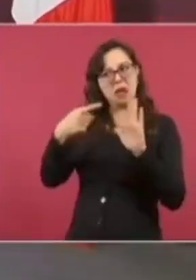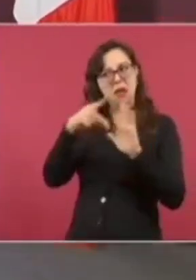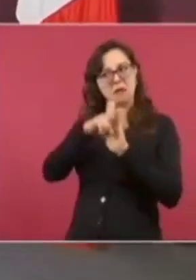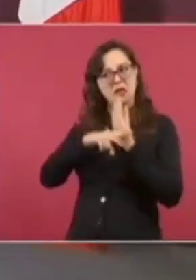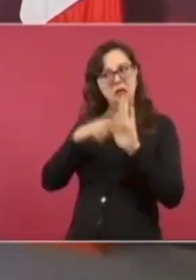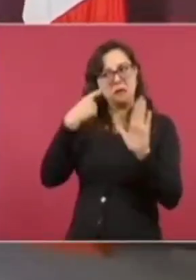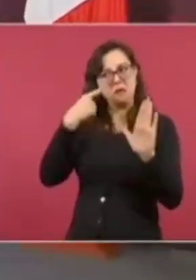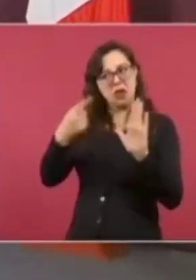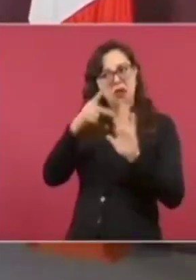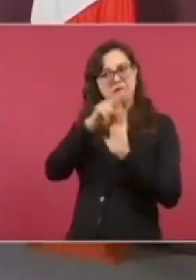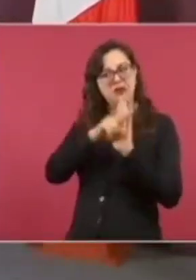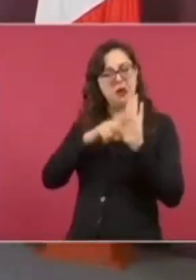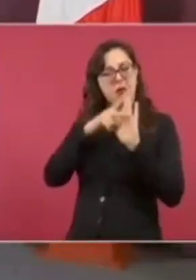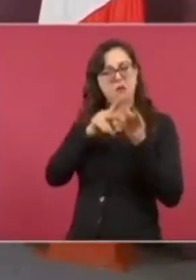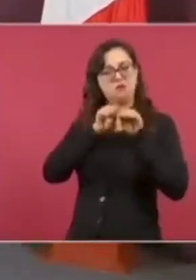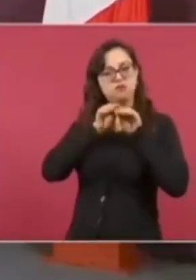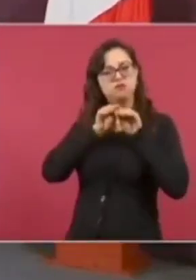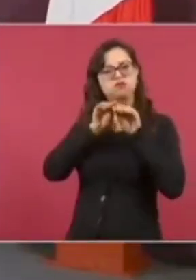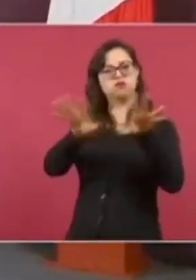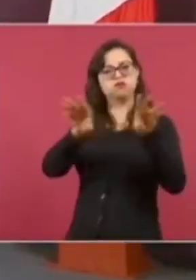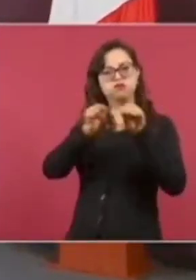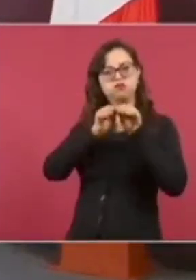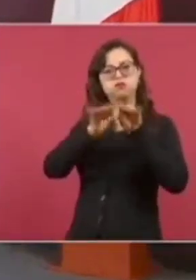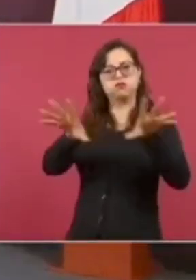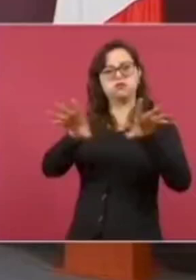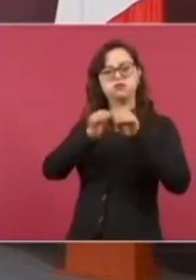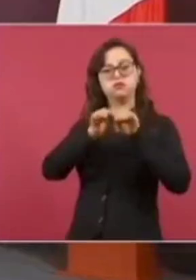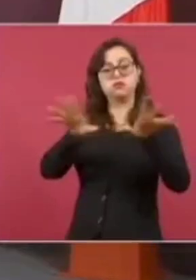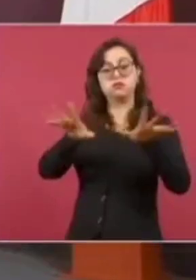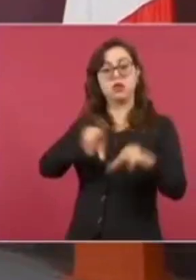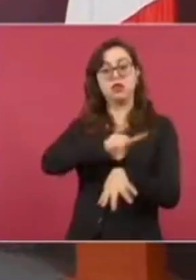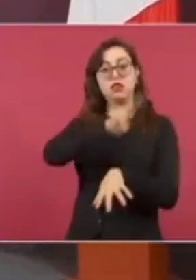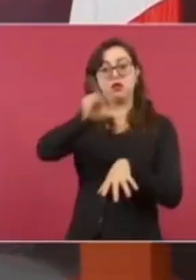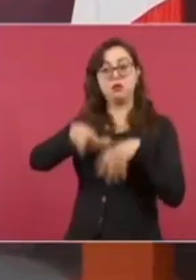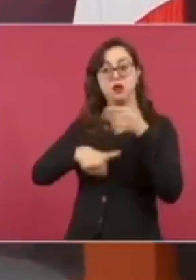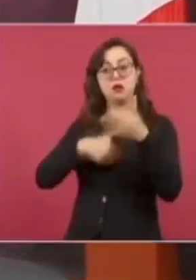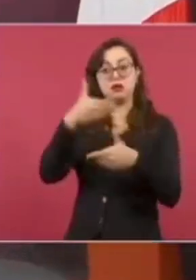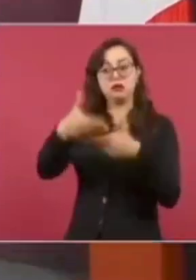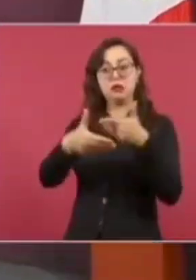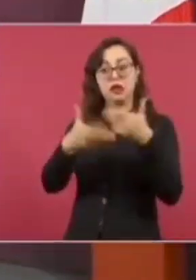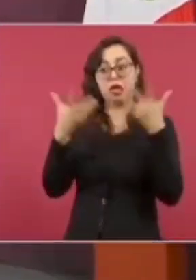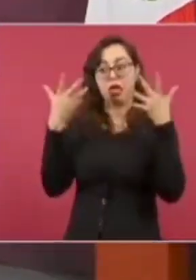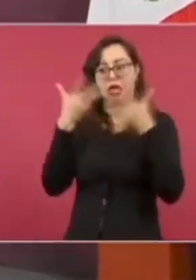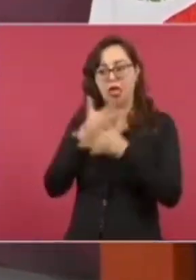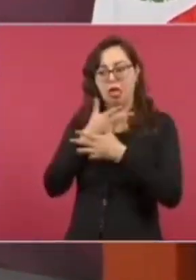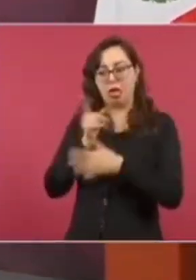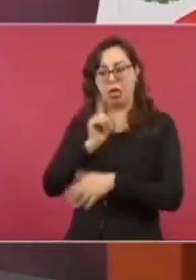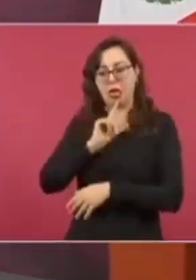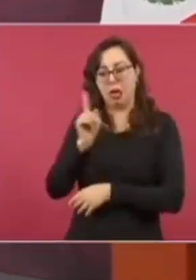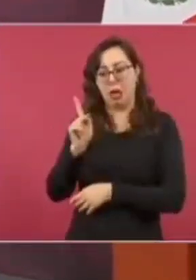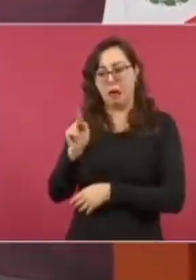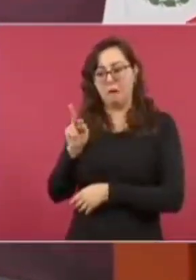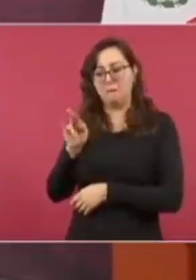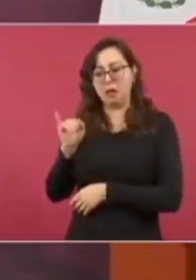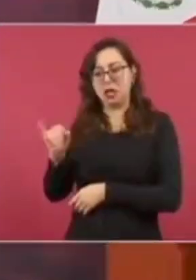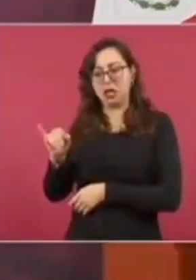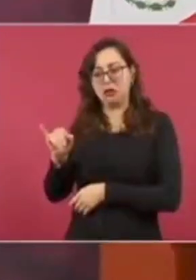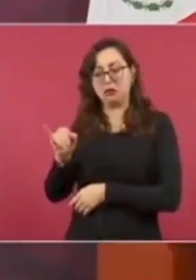a esos videos y cuánto tiempo dedicó a informar sobre Genaro.